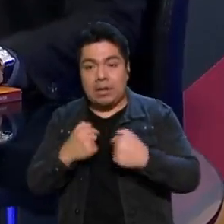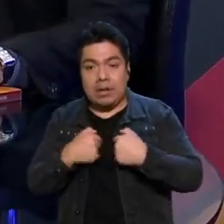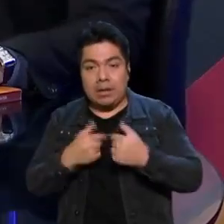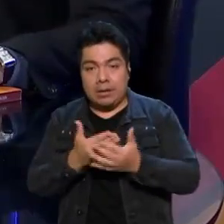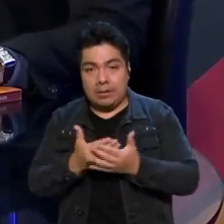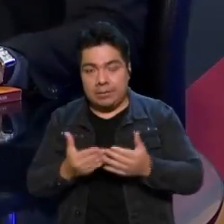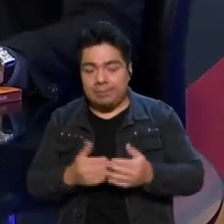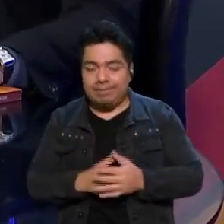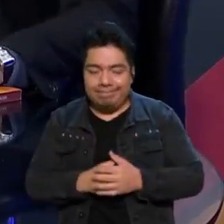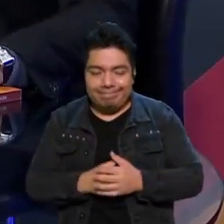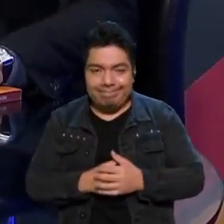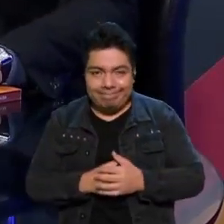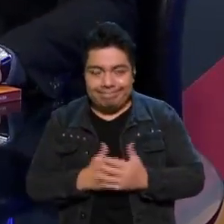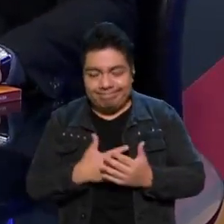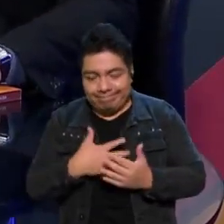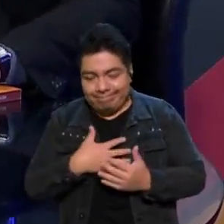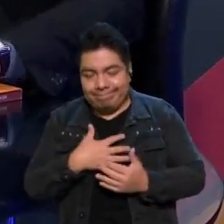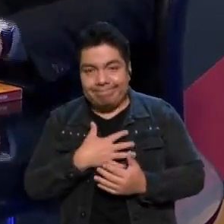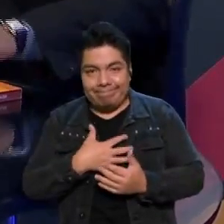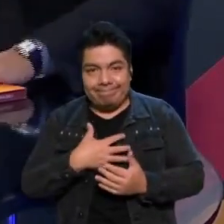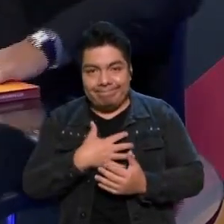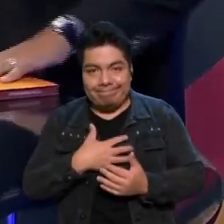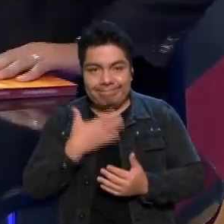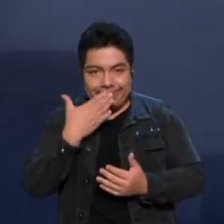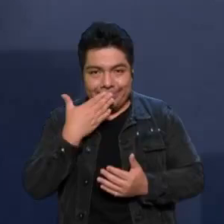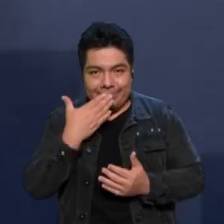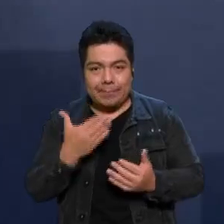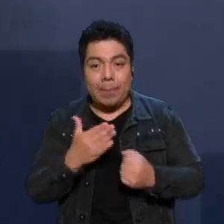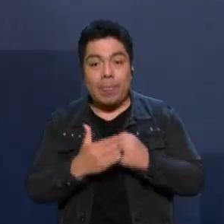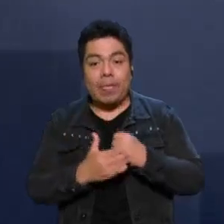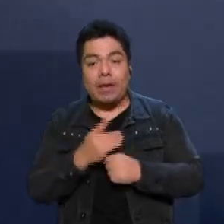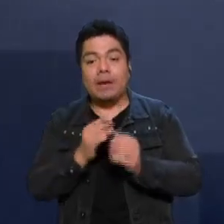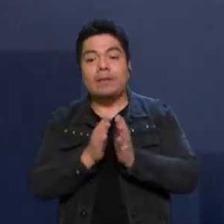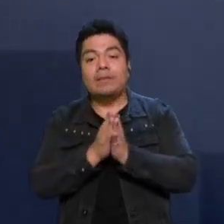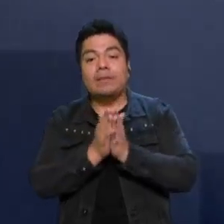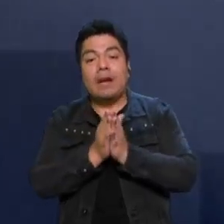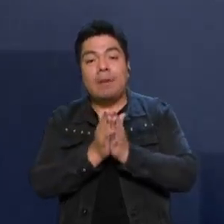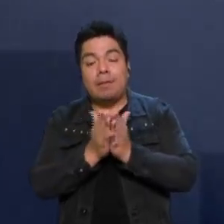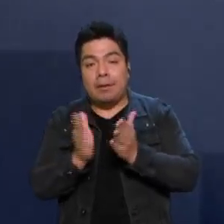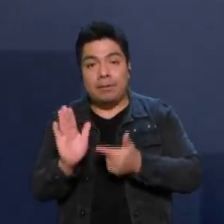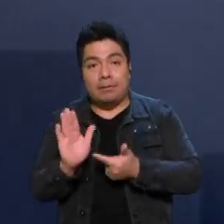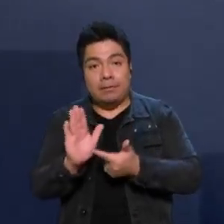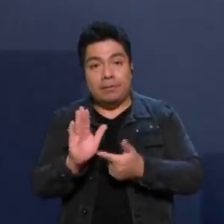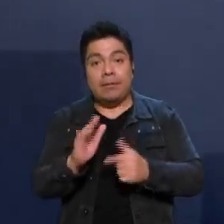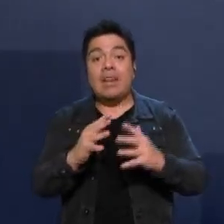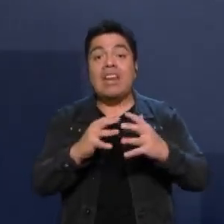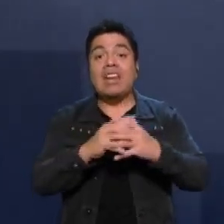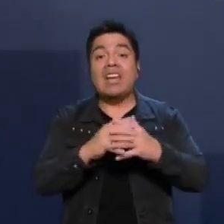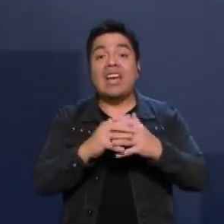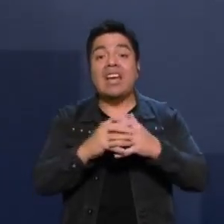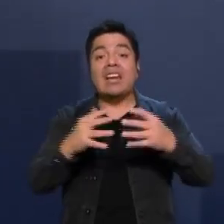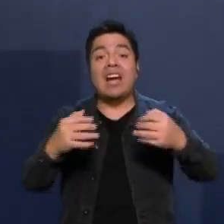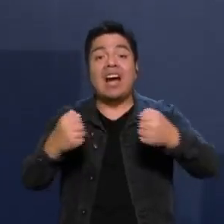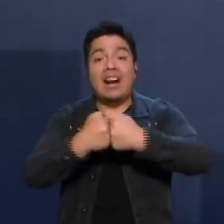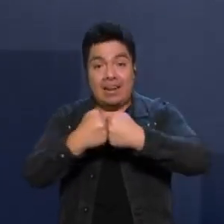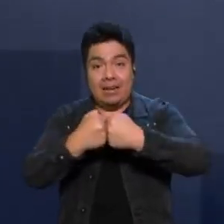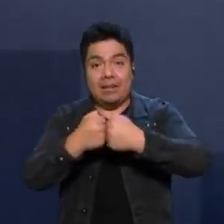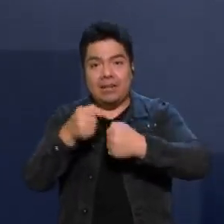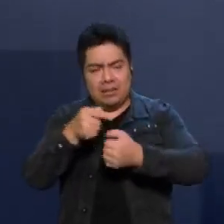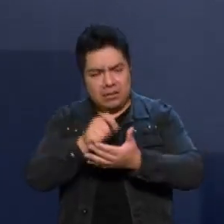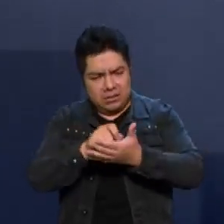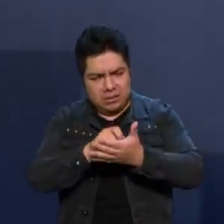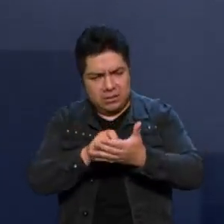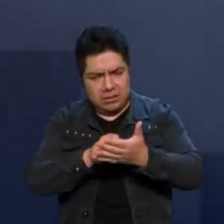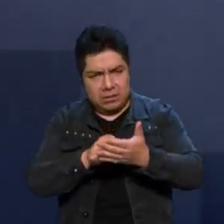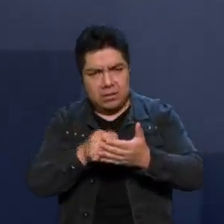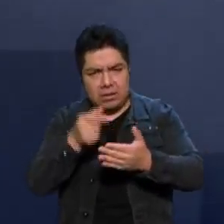muchísimo. Sí, estoy muy contento. Yo más francamente, para presentar este libro, Guerra en la Frontera, que escribiste, es el último